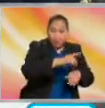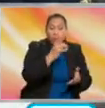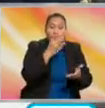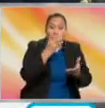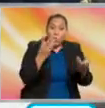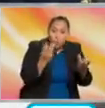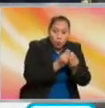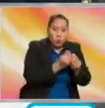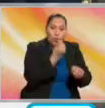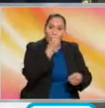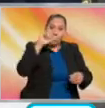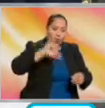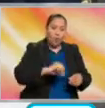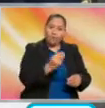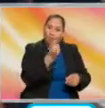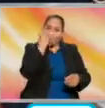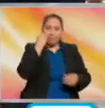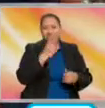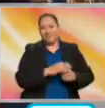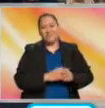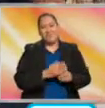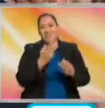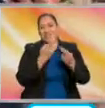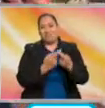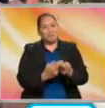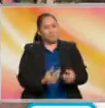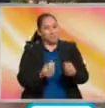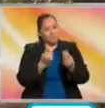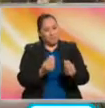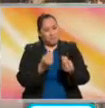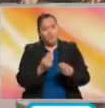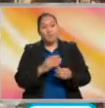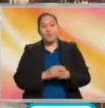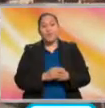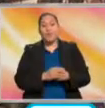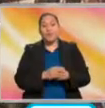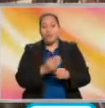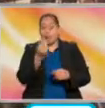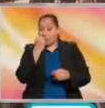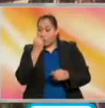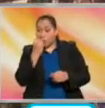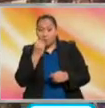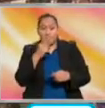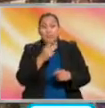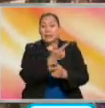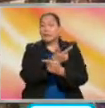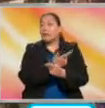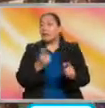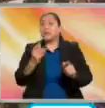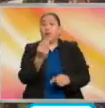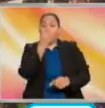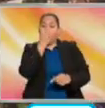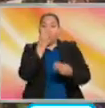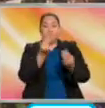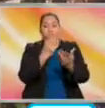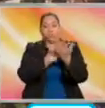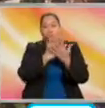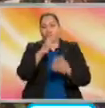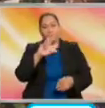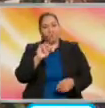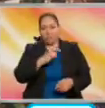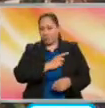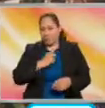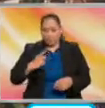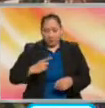demasiado? es demasiado. O sea, no podemos ningún alimento, ninguno, llevarlo en cantidades elevadísimas. Entonces, Sí. el tema de comernos 10